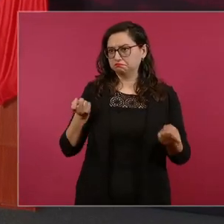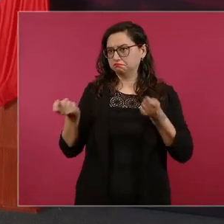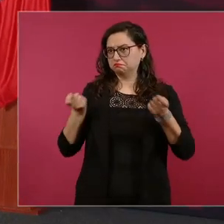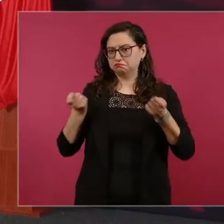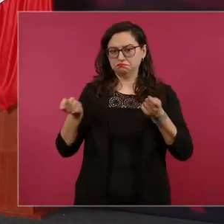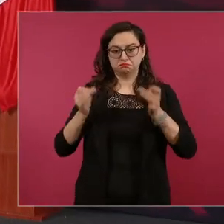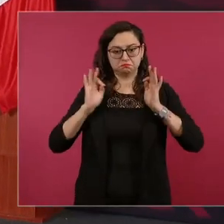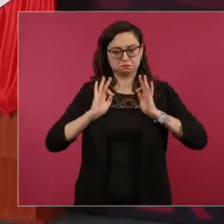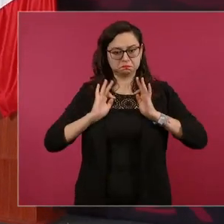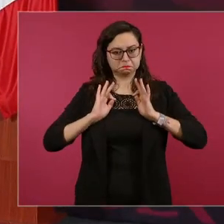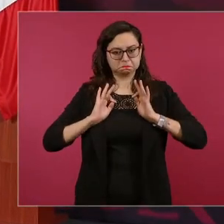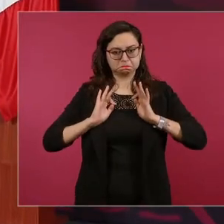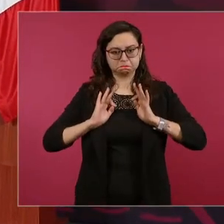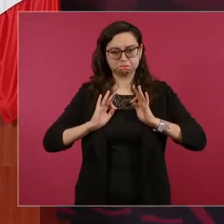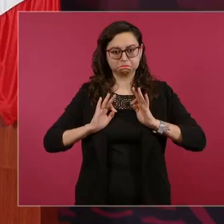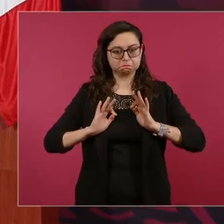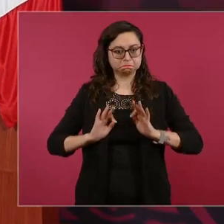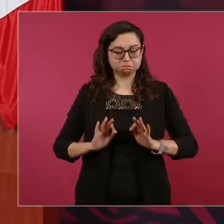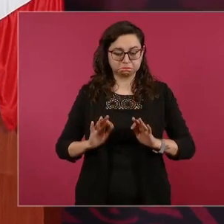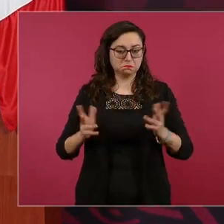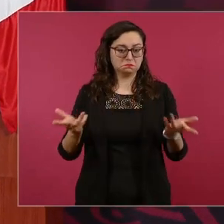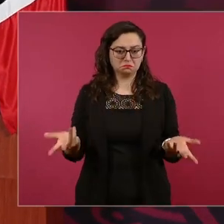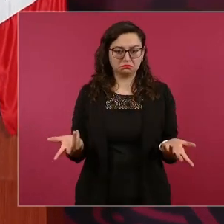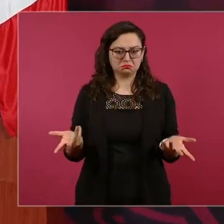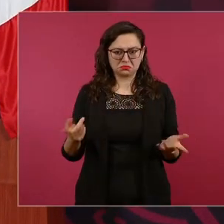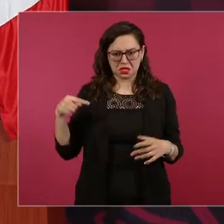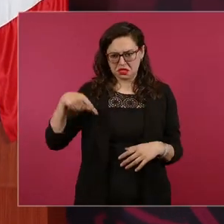siempre ha habido, porque antes